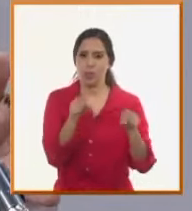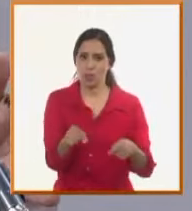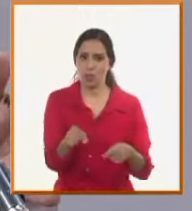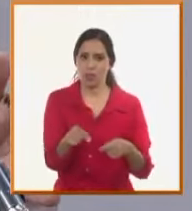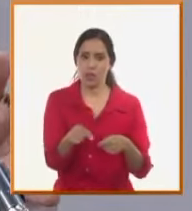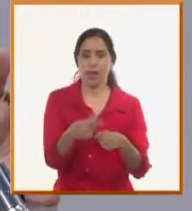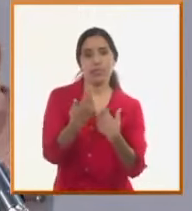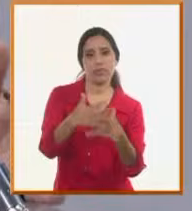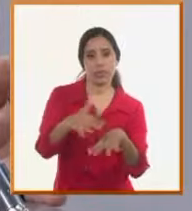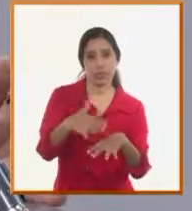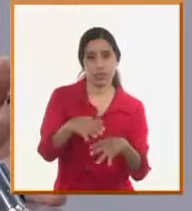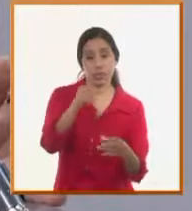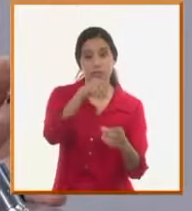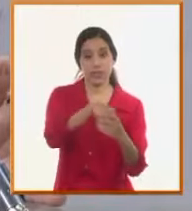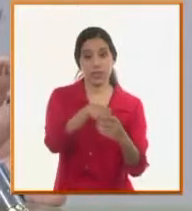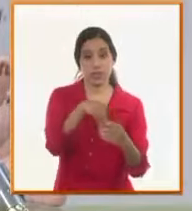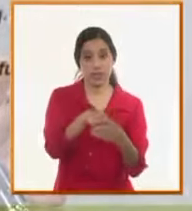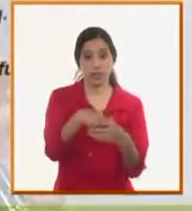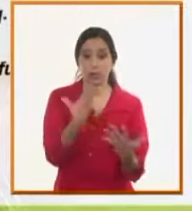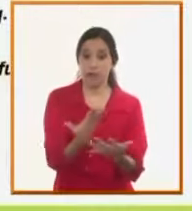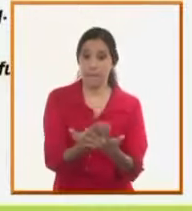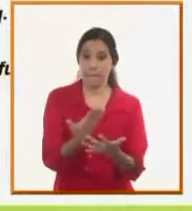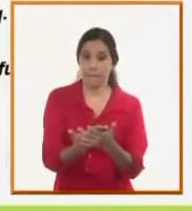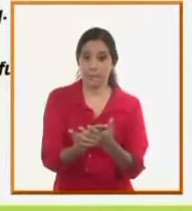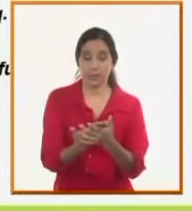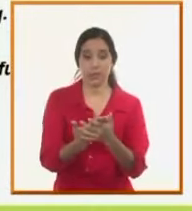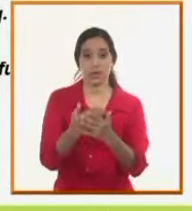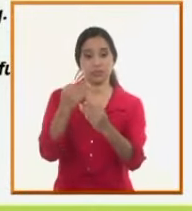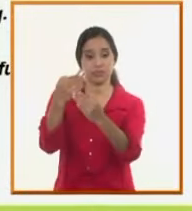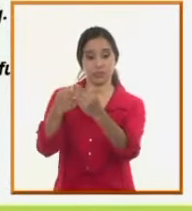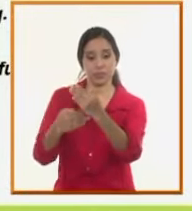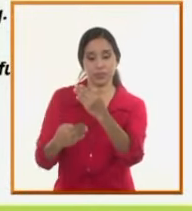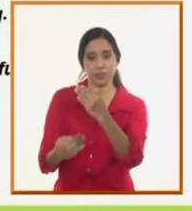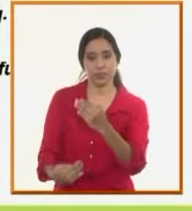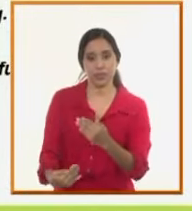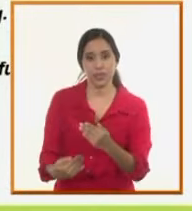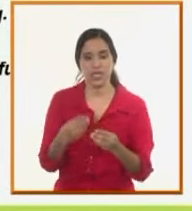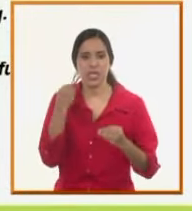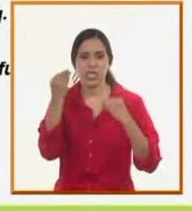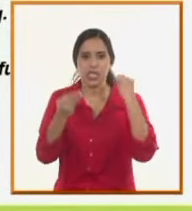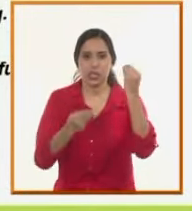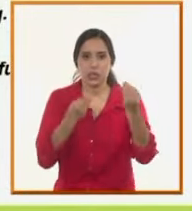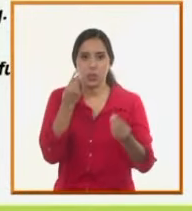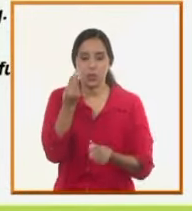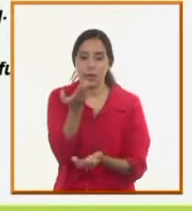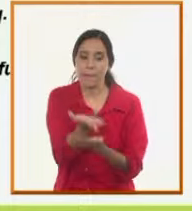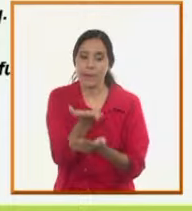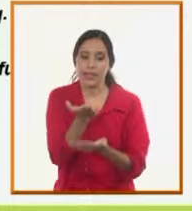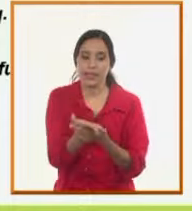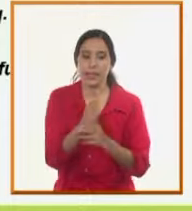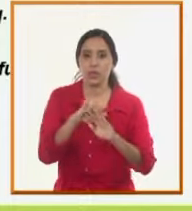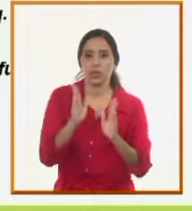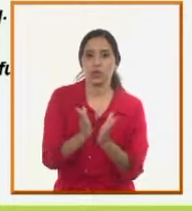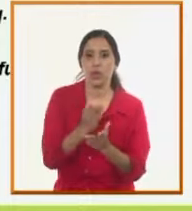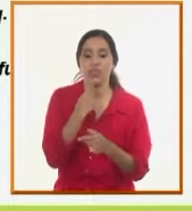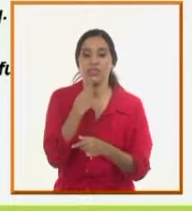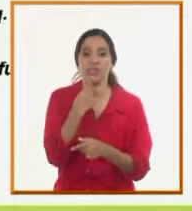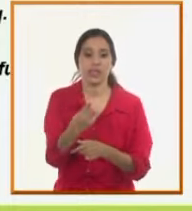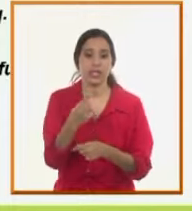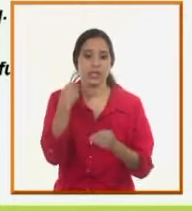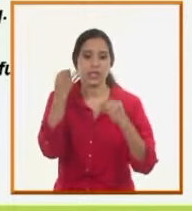provincias de nuestra empresa en cada una de las provincias, dirigirse, plantear su inquietud y la propia provincia le gestione el